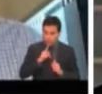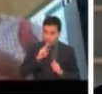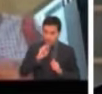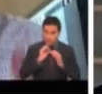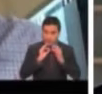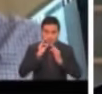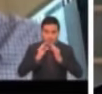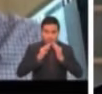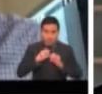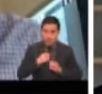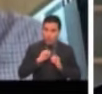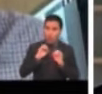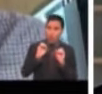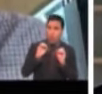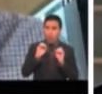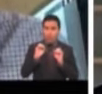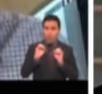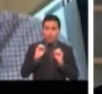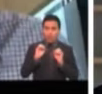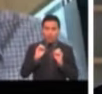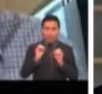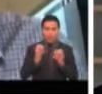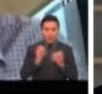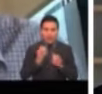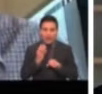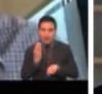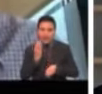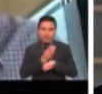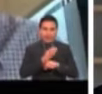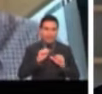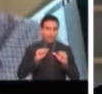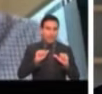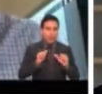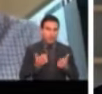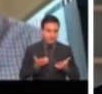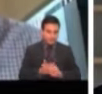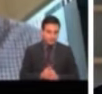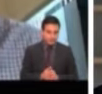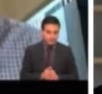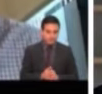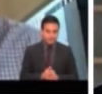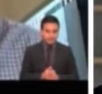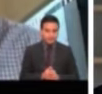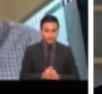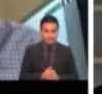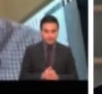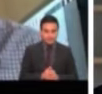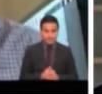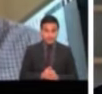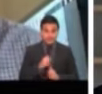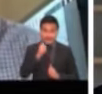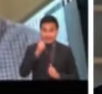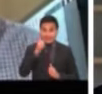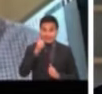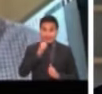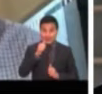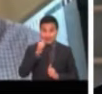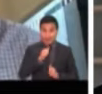México, que digan: bueno, pues ese es el fallo y ni modo y lo acato y ya está. No, casi siempre dicen: ese árbitro está vendido.